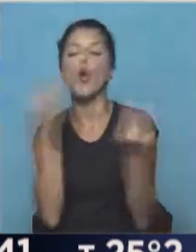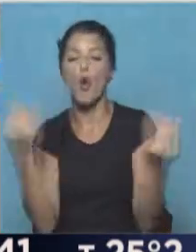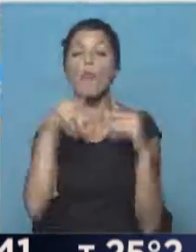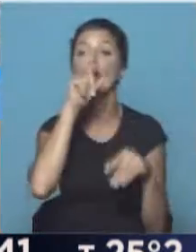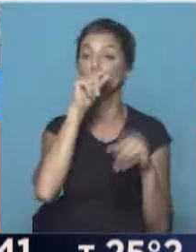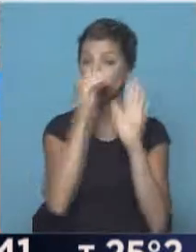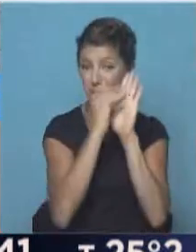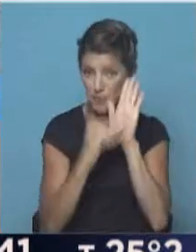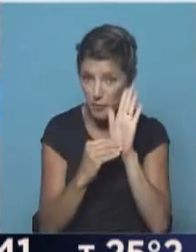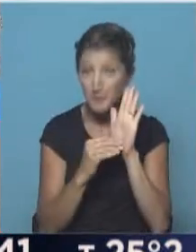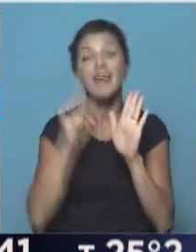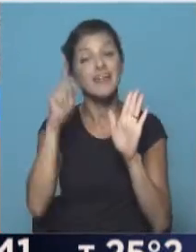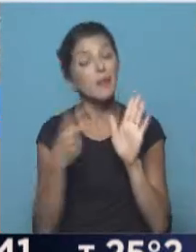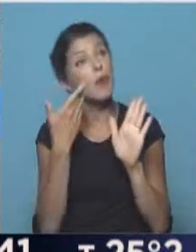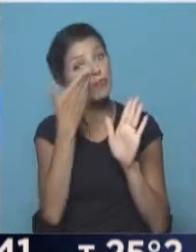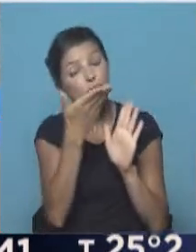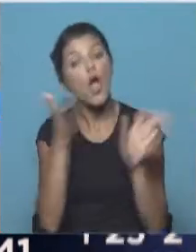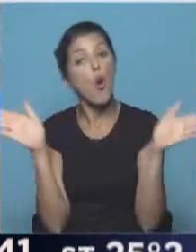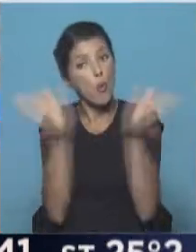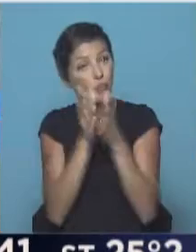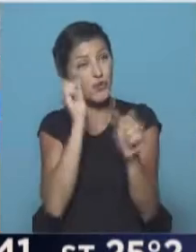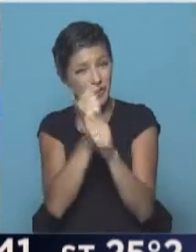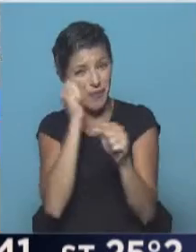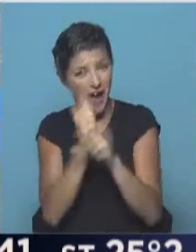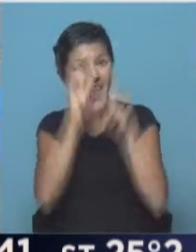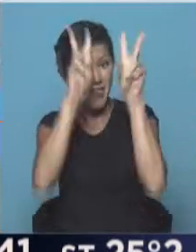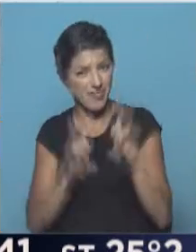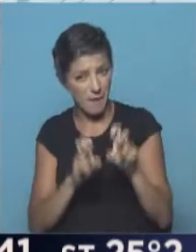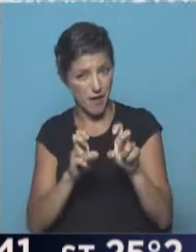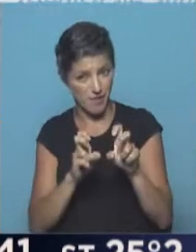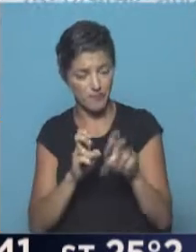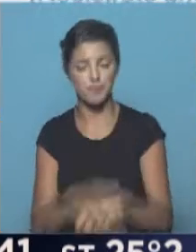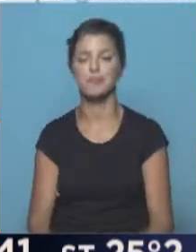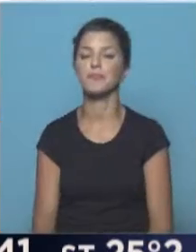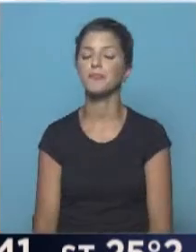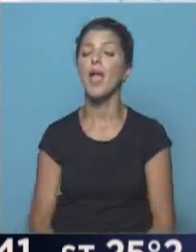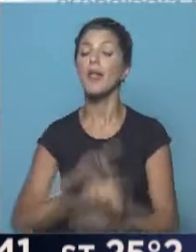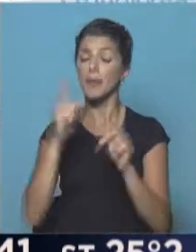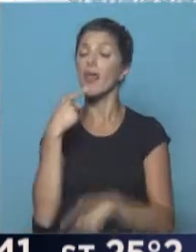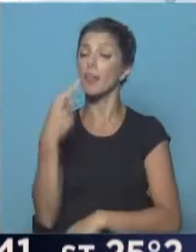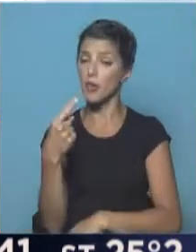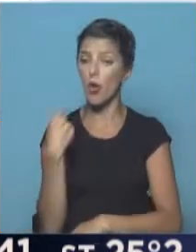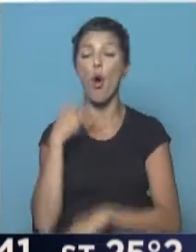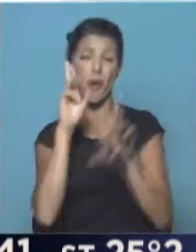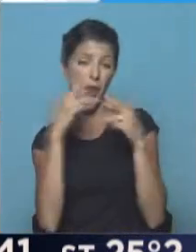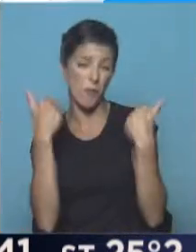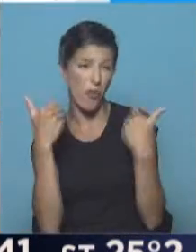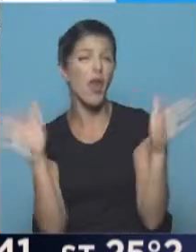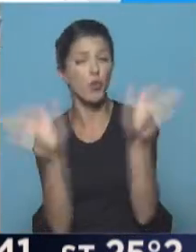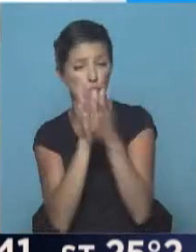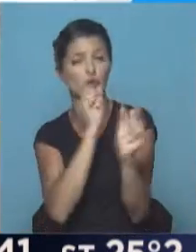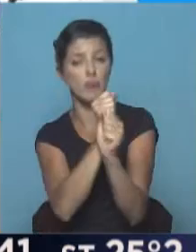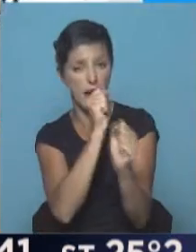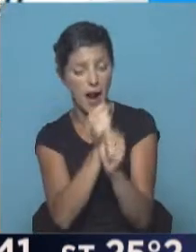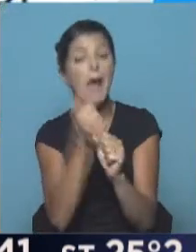electo presidente de Estados Unidos a trabajar en una agenda en común. Macri dijo que espera poder trabajar con Trump por